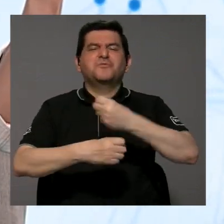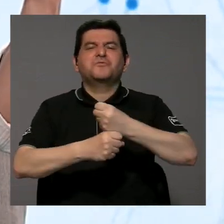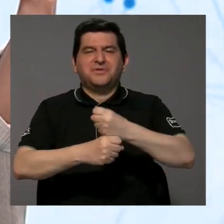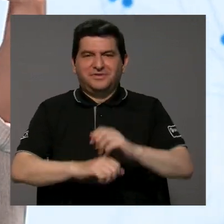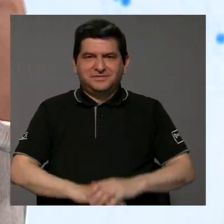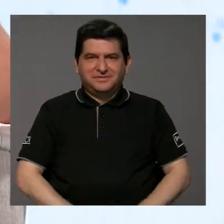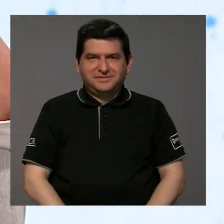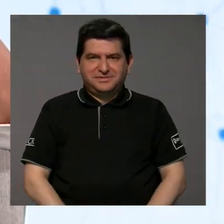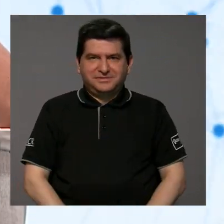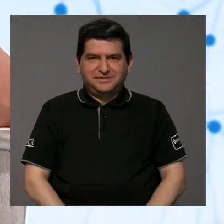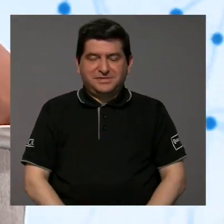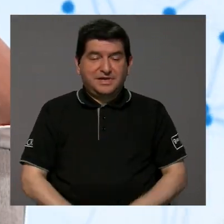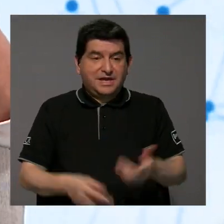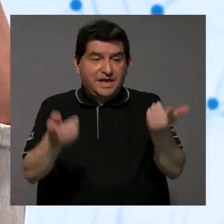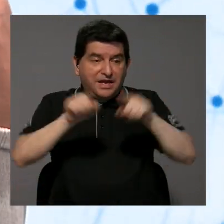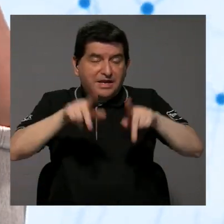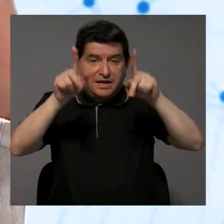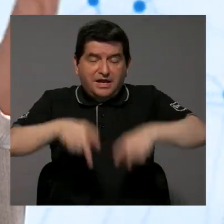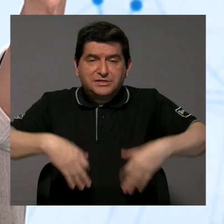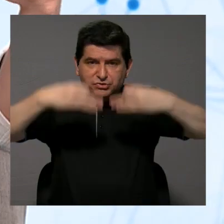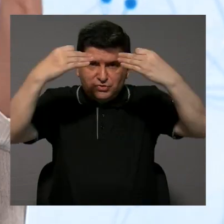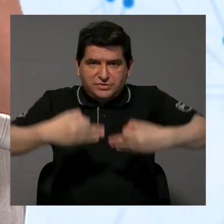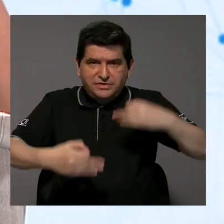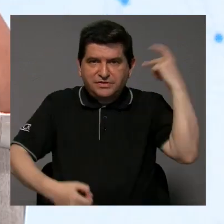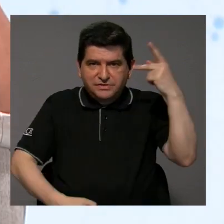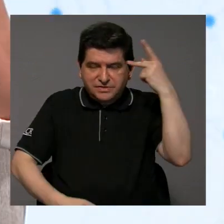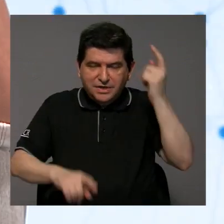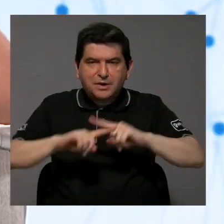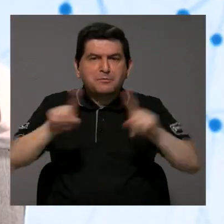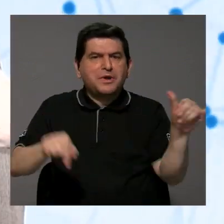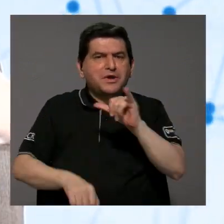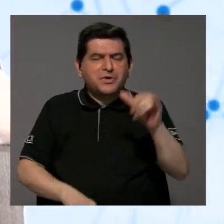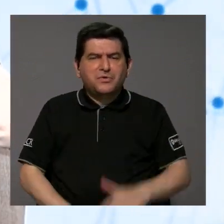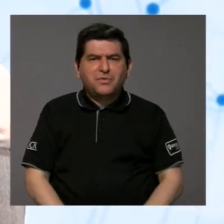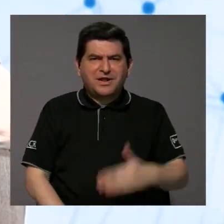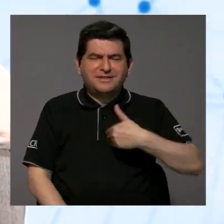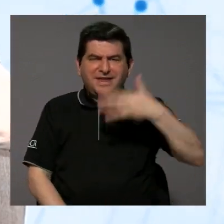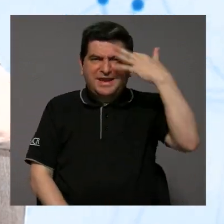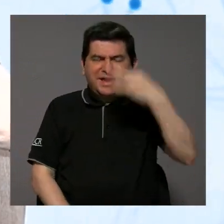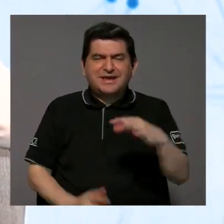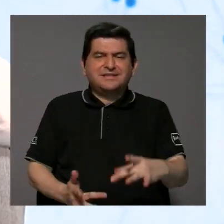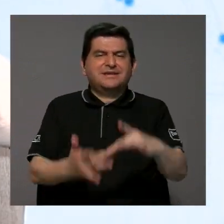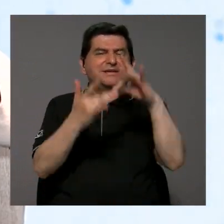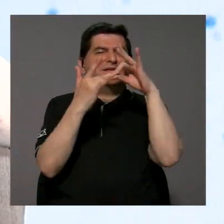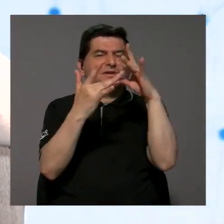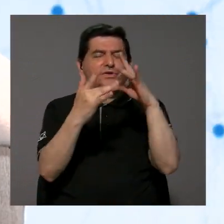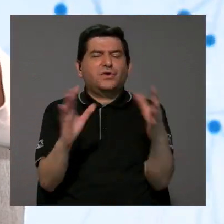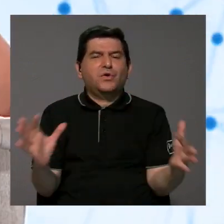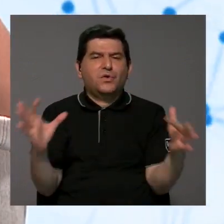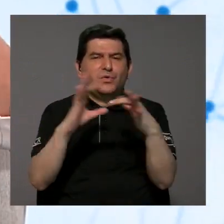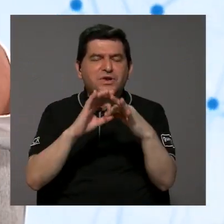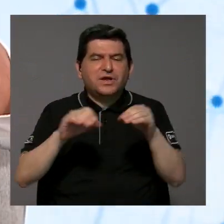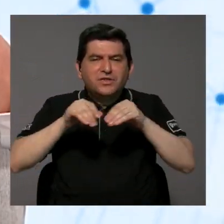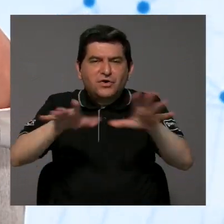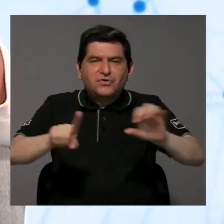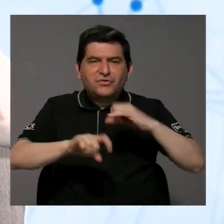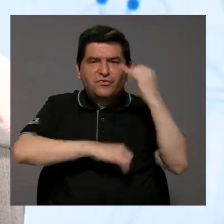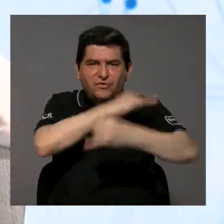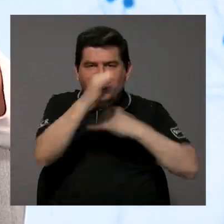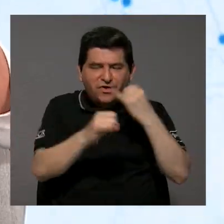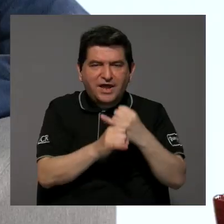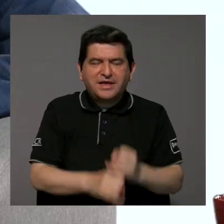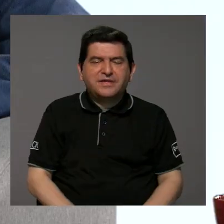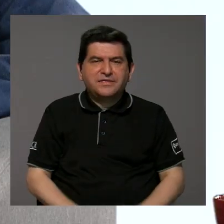confianza, digamos, de quienes deciden lo político, pero al mismo tiempo traen ese criterio experto vinculado a redes internacionales,